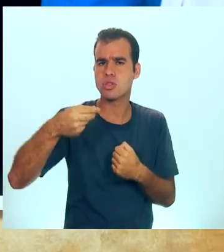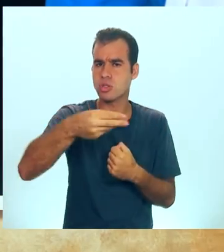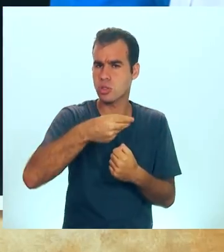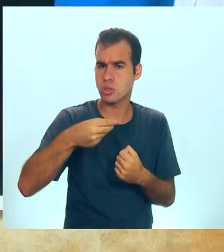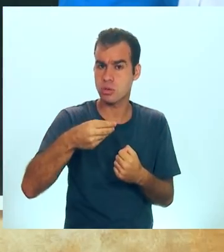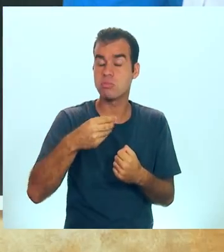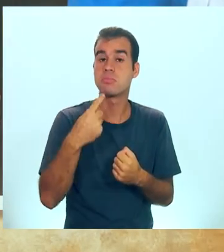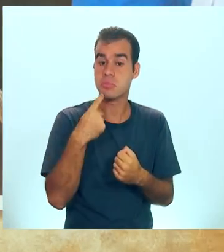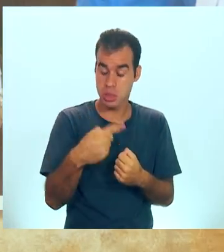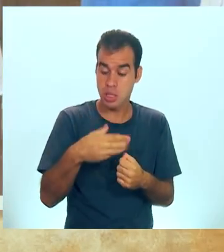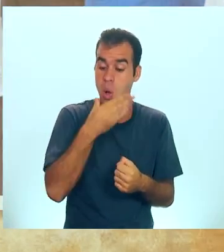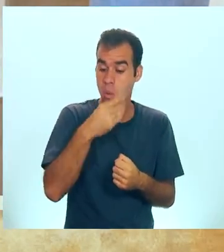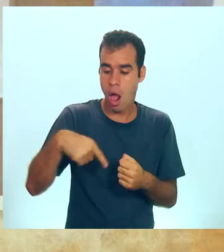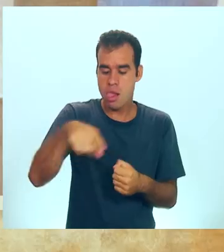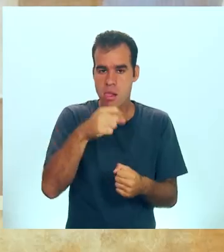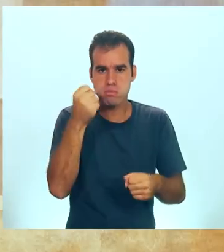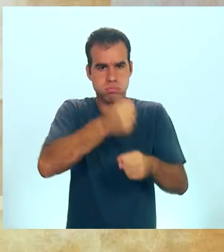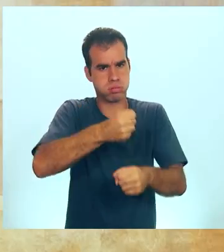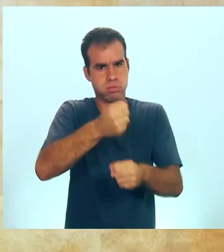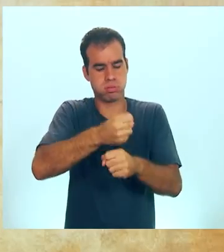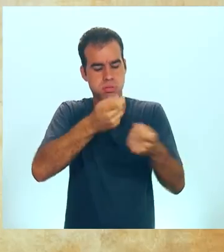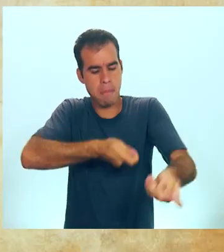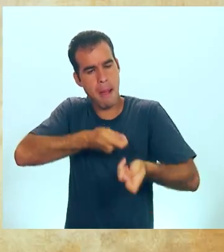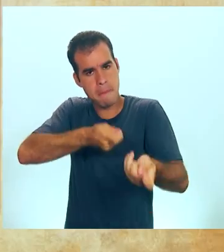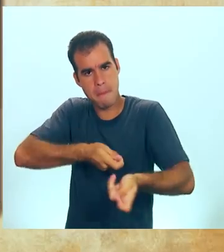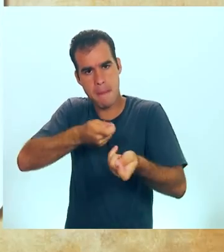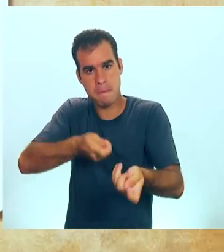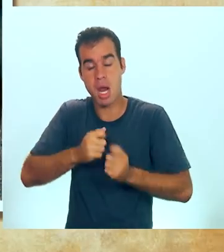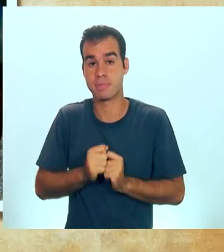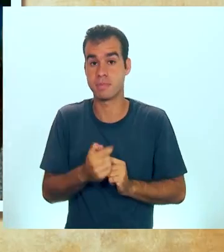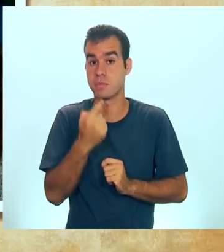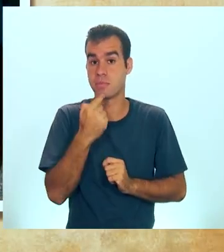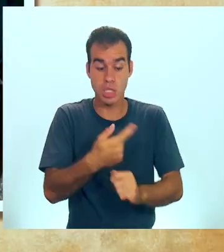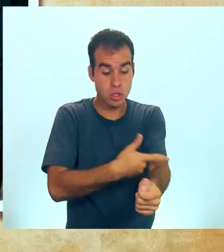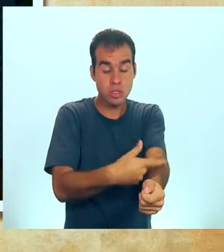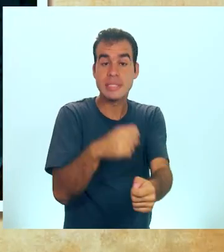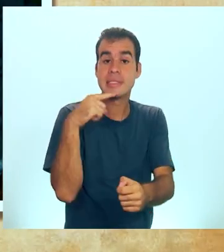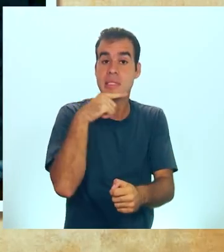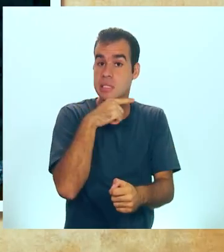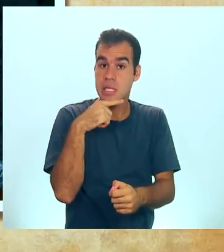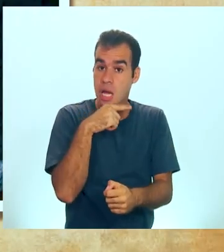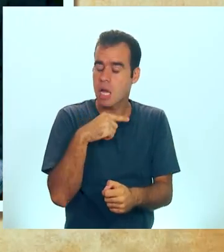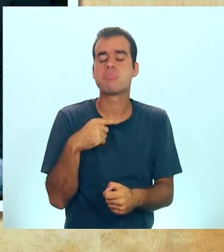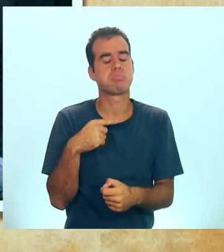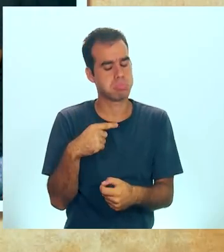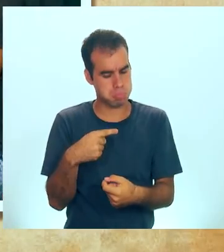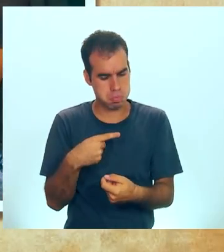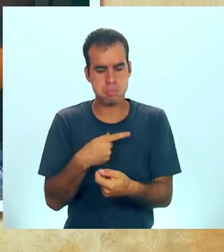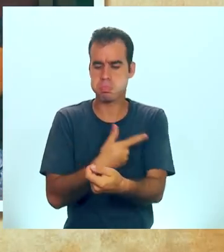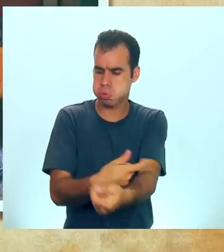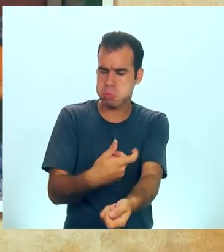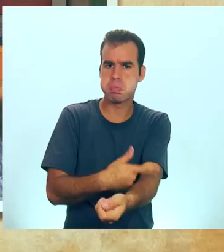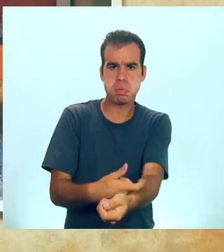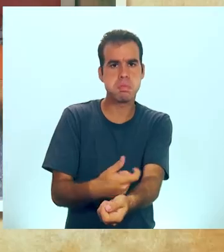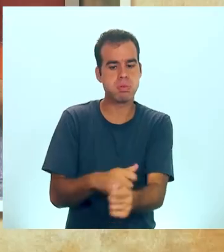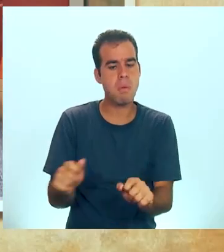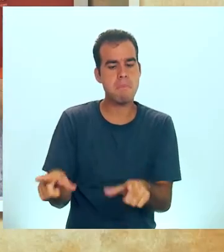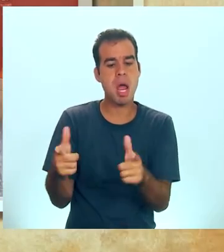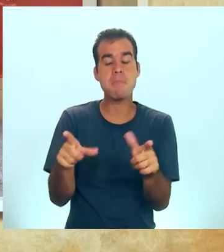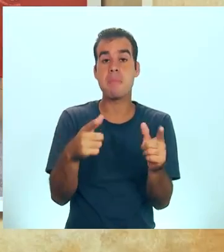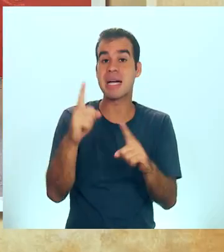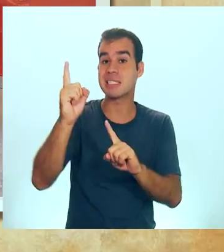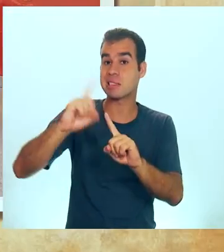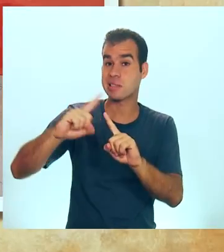estaba la mano de los jóvenes trabajadores. La provincia fue destacada en las donaciones de sangre y estaba en los brazos de los jóvenes de estas brigadas y no se ha dejado de cumplir ninguna de las